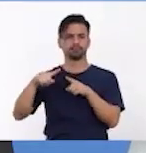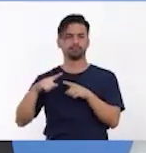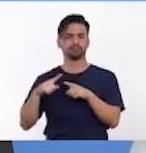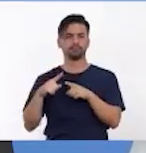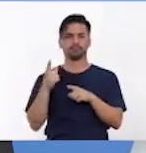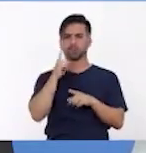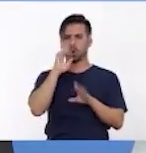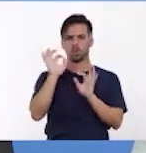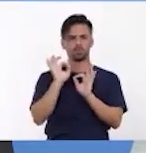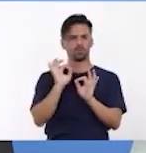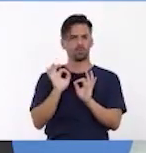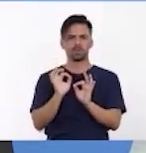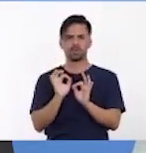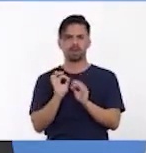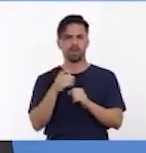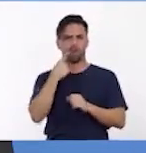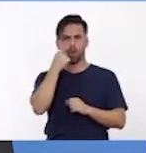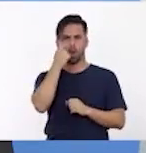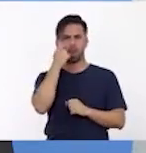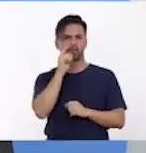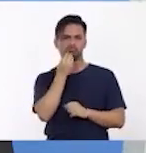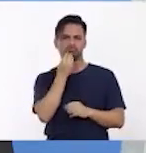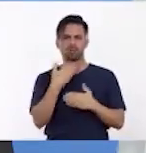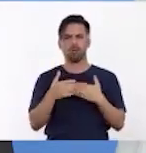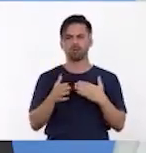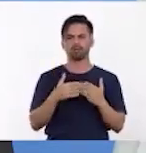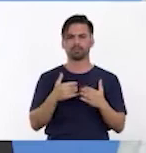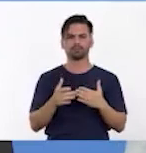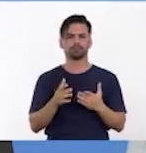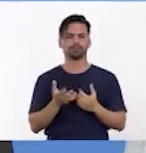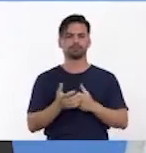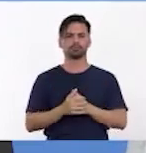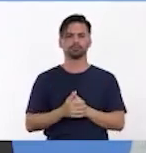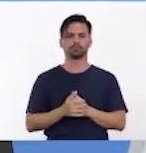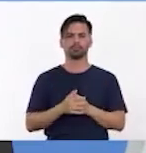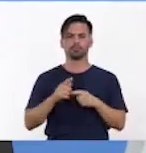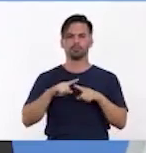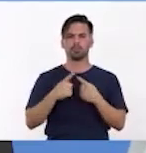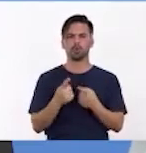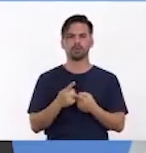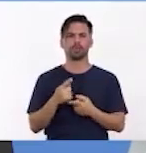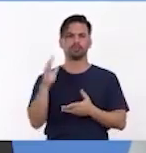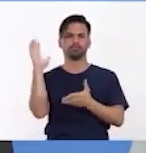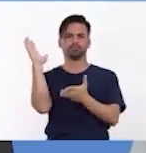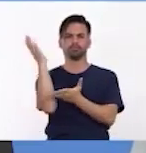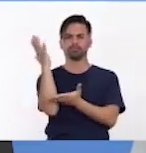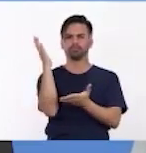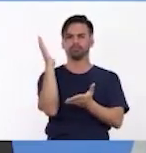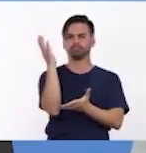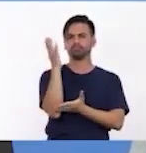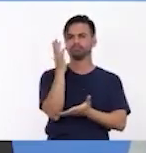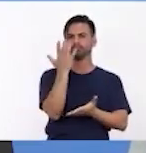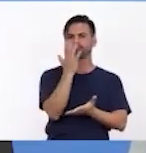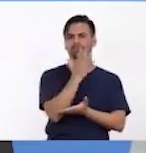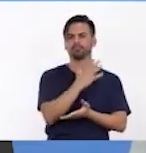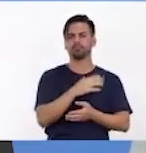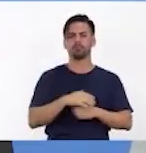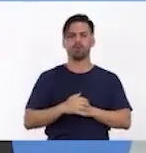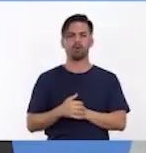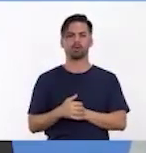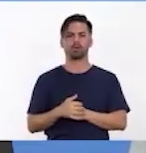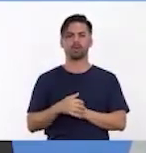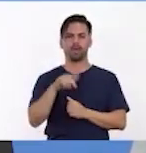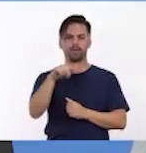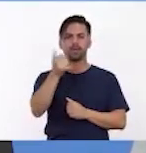no se cuidan, no se protegen. Primero, porque talamos los bosques, ya estamos afectando